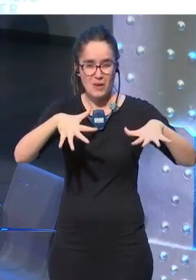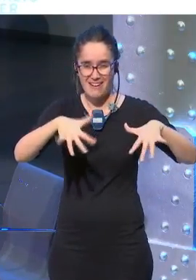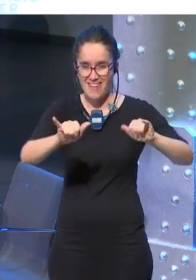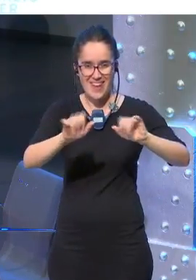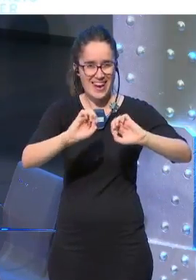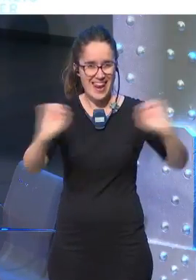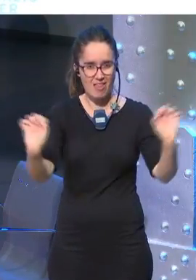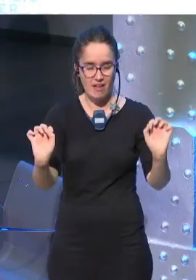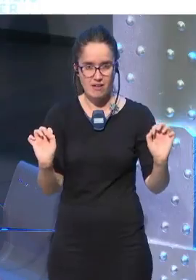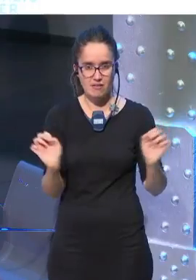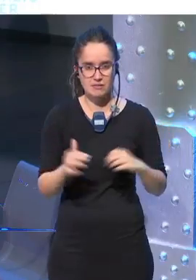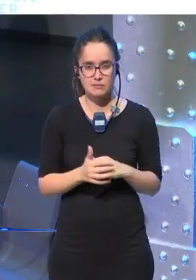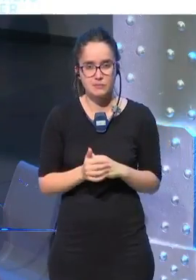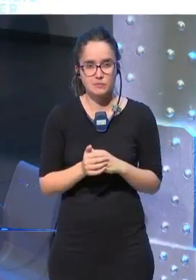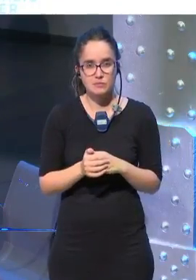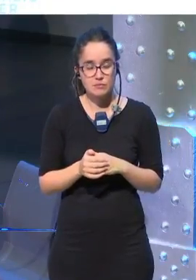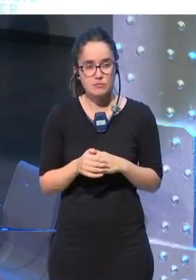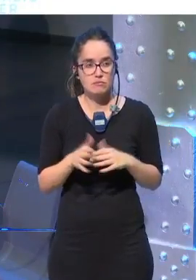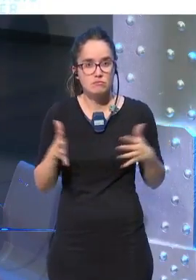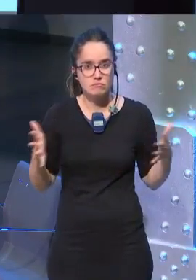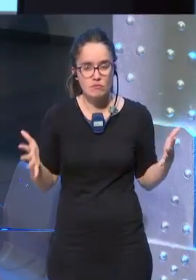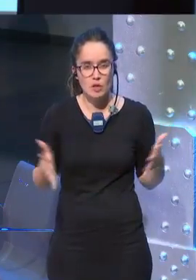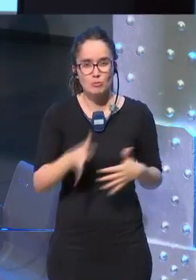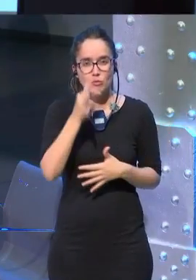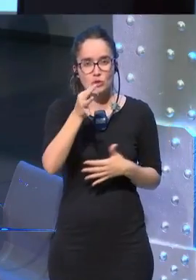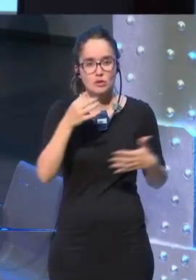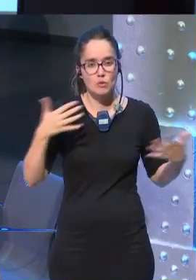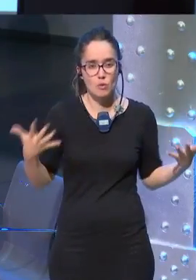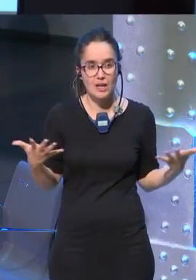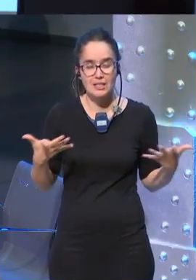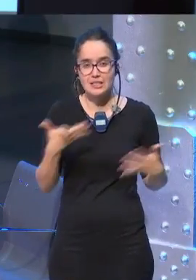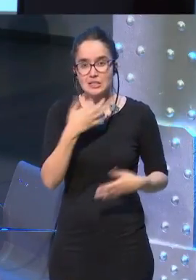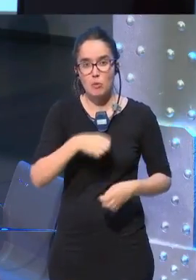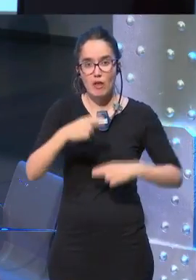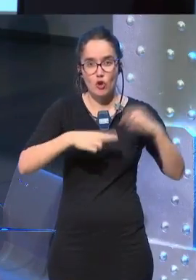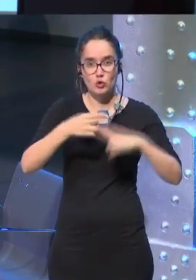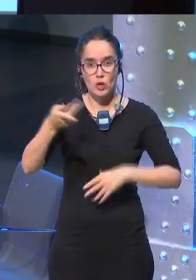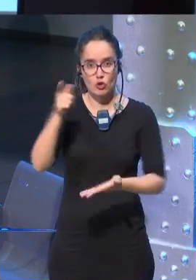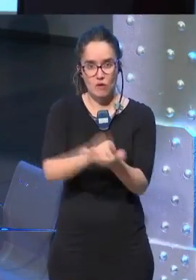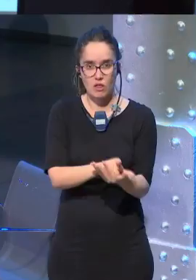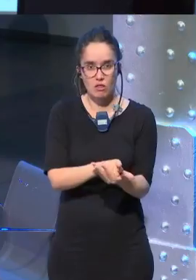instante. Y bueno, lo bueno aquí es que se puede reconstruir.